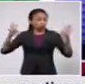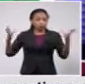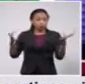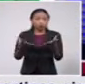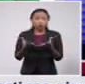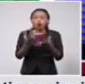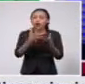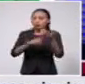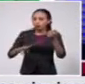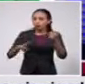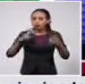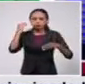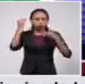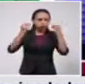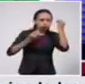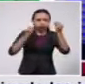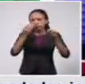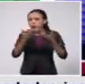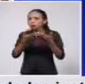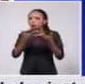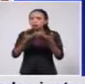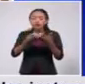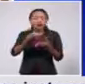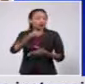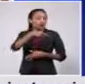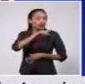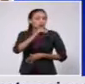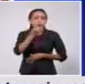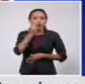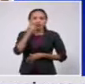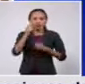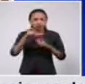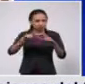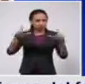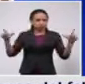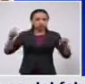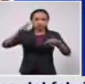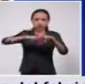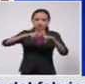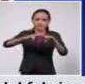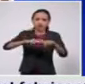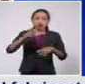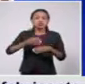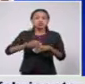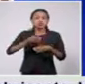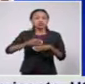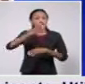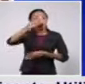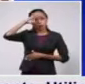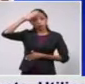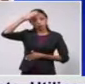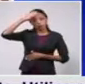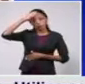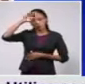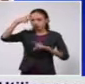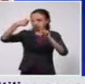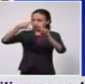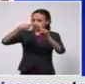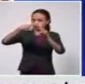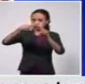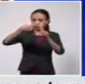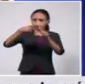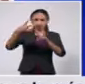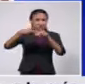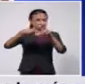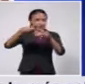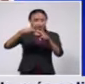muestras ayer. Se puede ver en el gráfico La Habana y Santiago de Cuba en primer lugar, las dos provincias